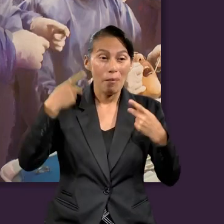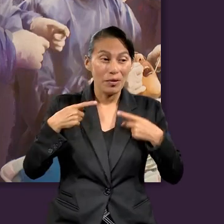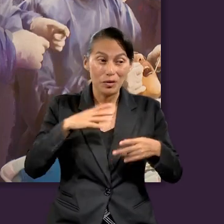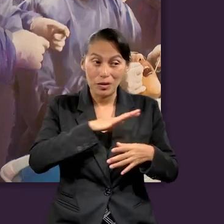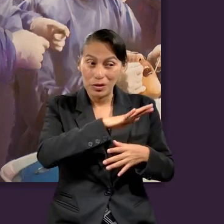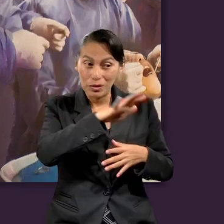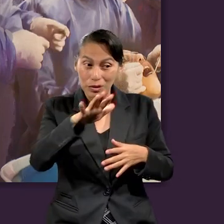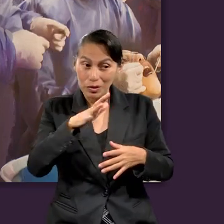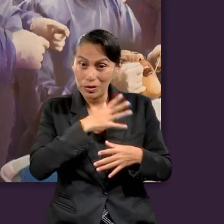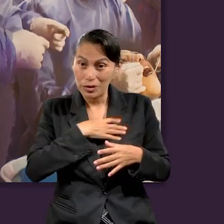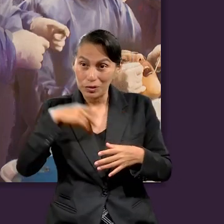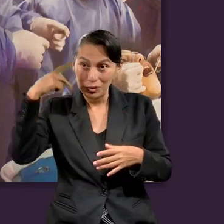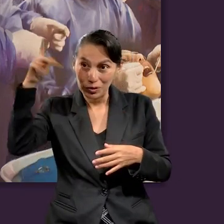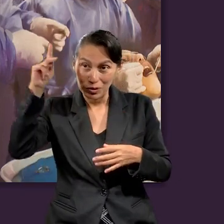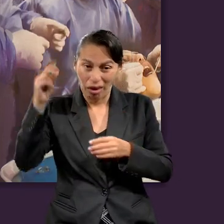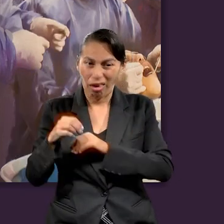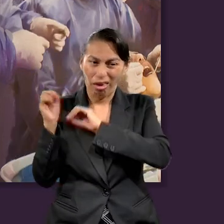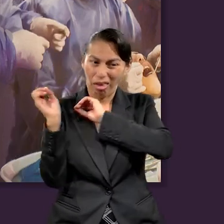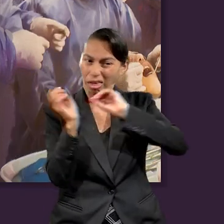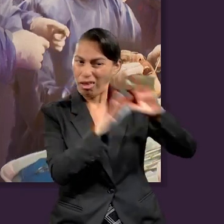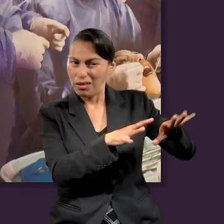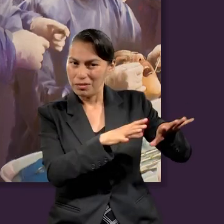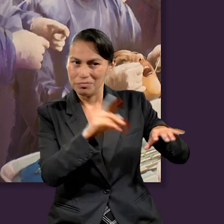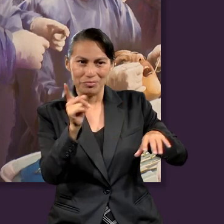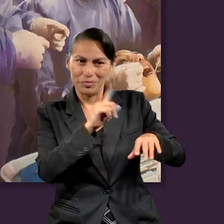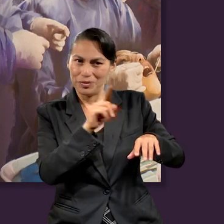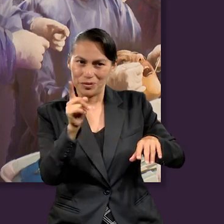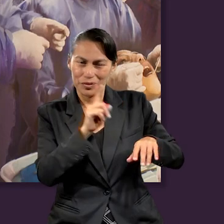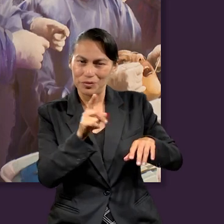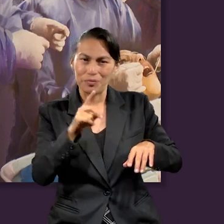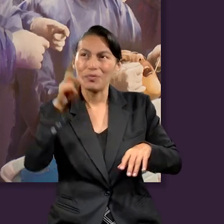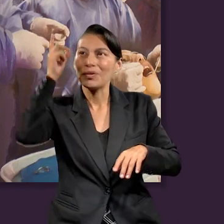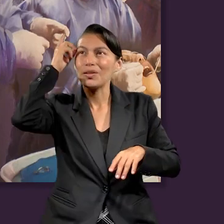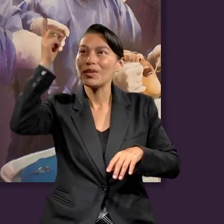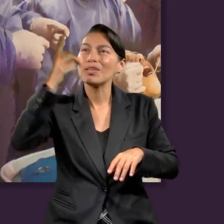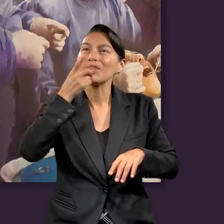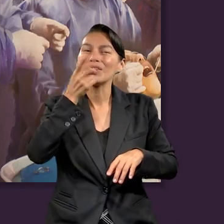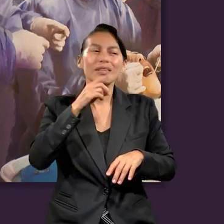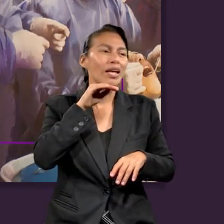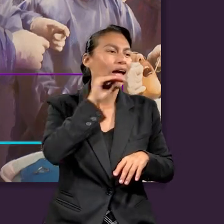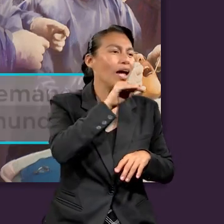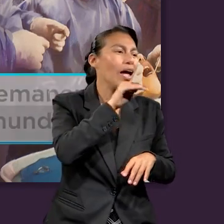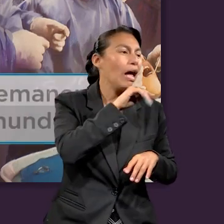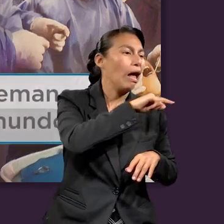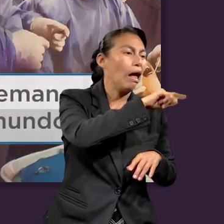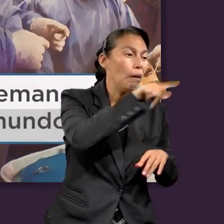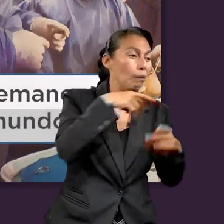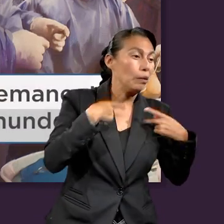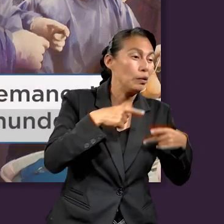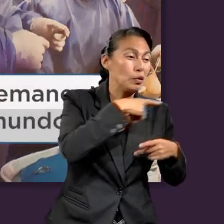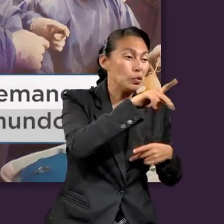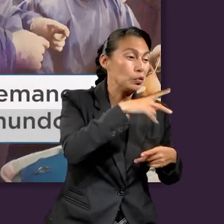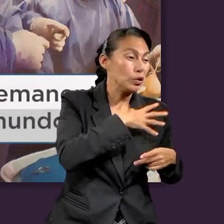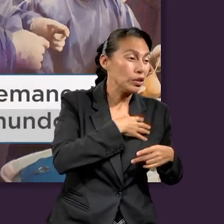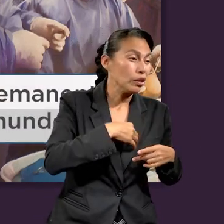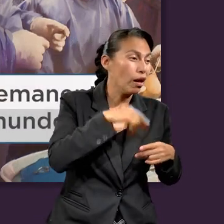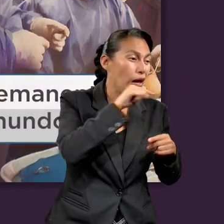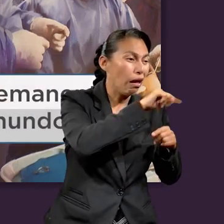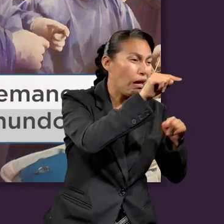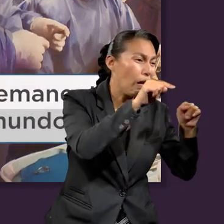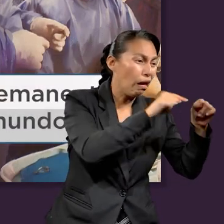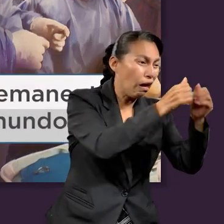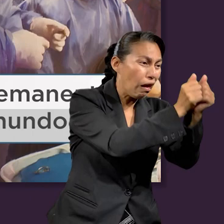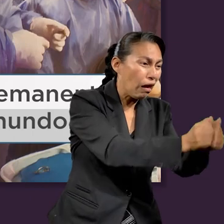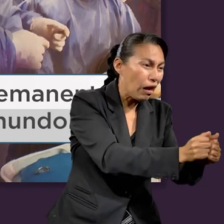no abandona a su pueblo. Incluso se menciona que Él hace un llamado a que salgan de allí, que no sean influenciados